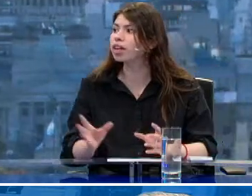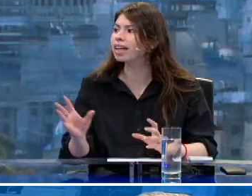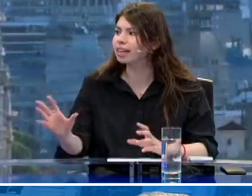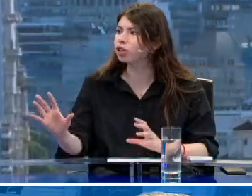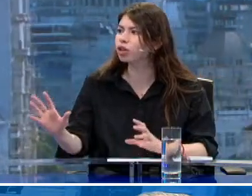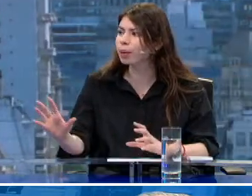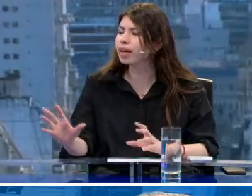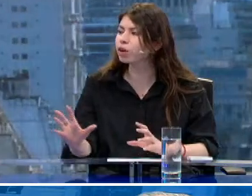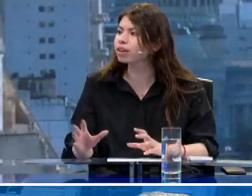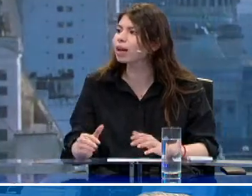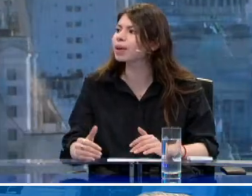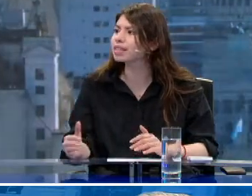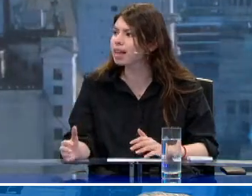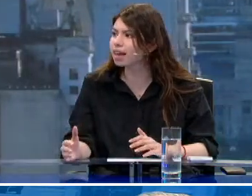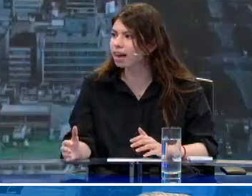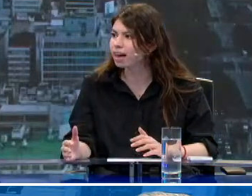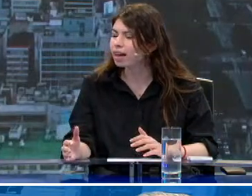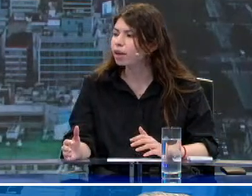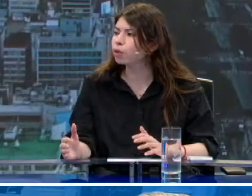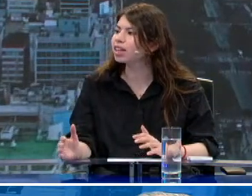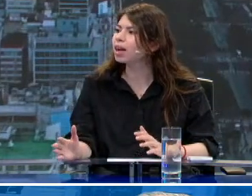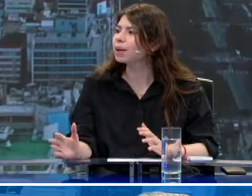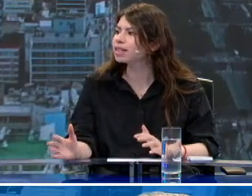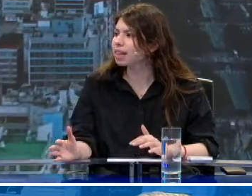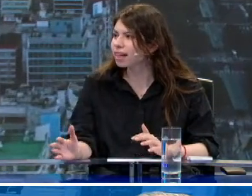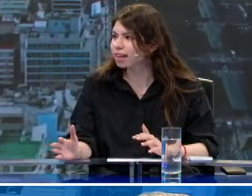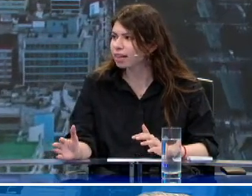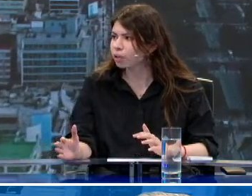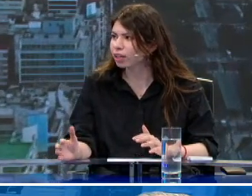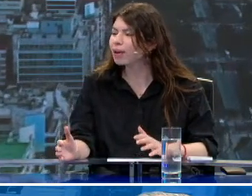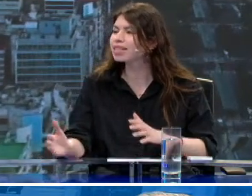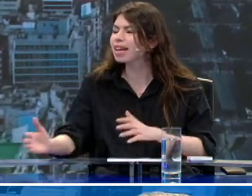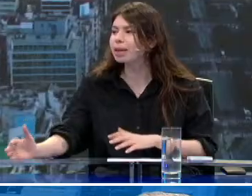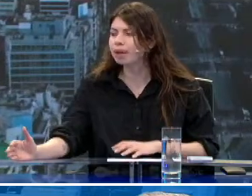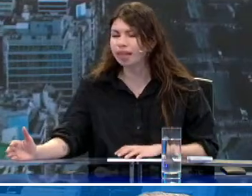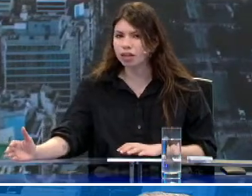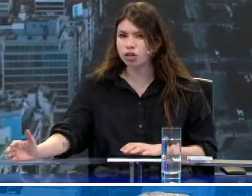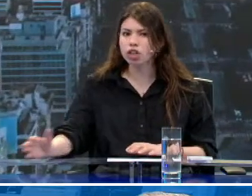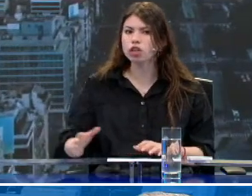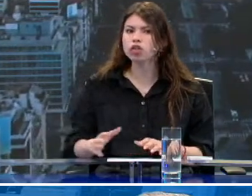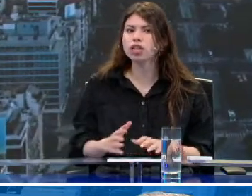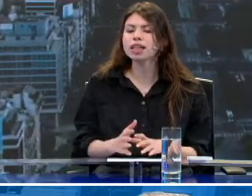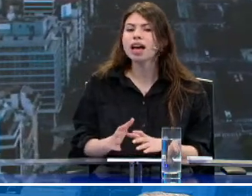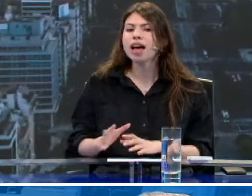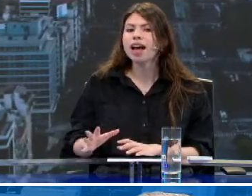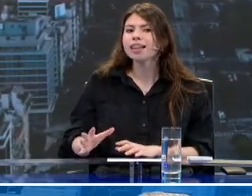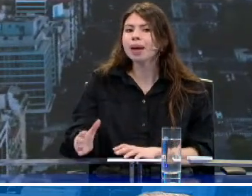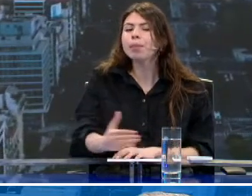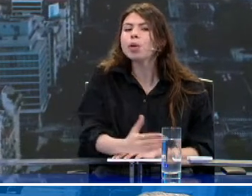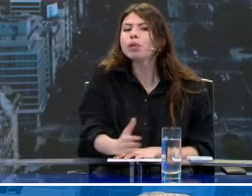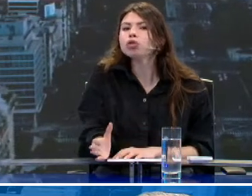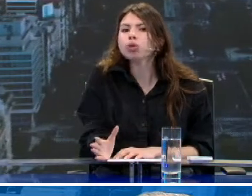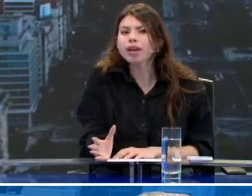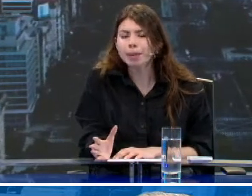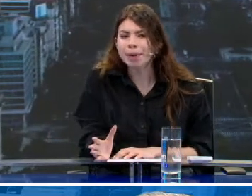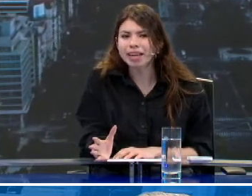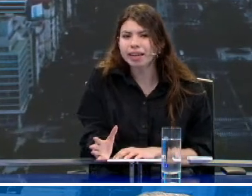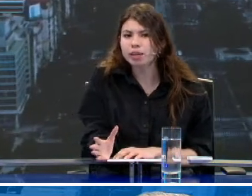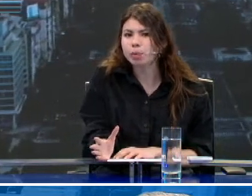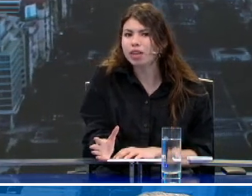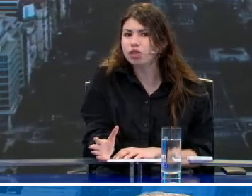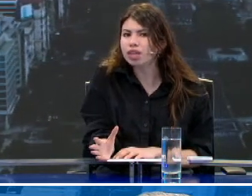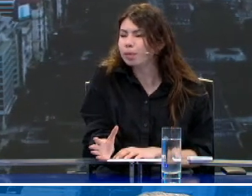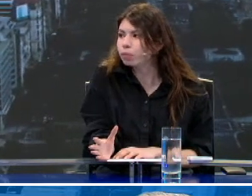situación y todavía no está avanzada no está avanzada la investigación, entonces tampoco hay mucho margen para que